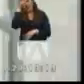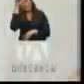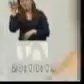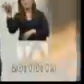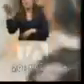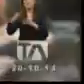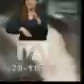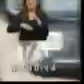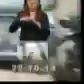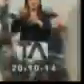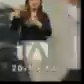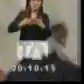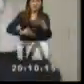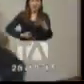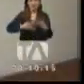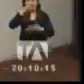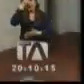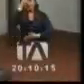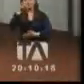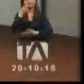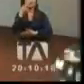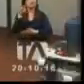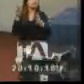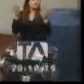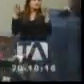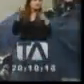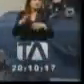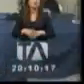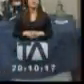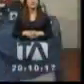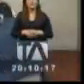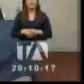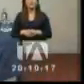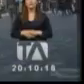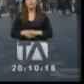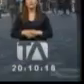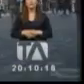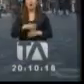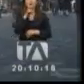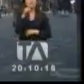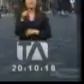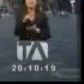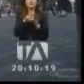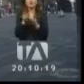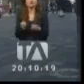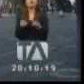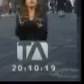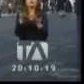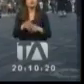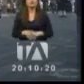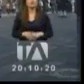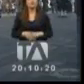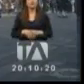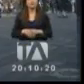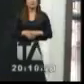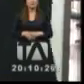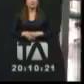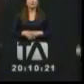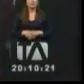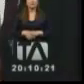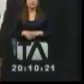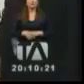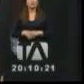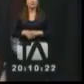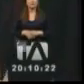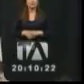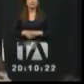cuál es el monto total de endeudamiento ni el monto en el que quedó el déficit fiscal, tampoco cómo se lo iba a cubrir.